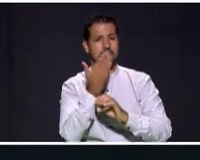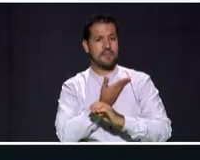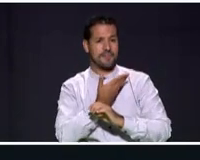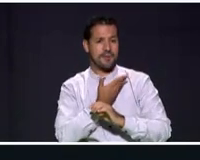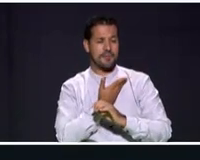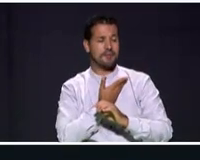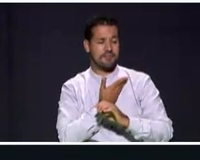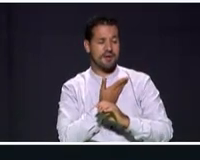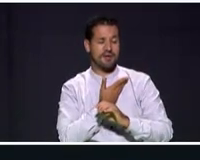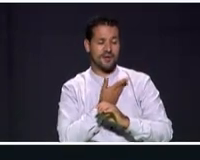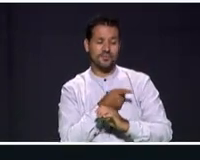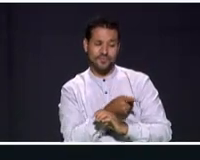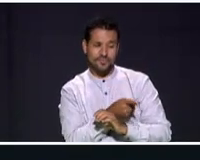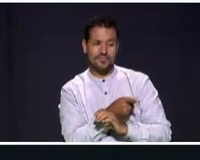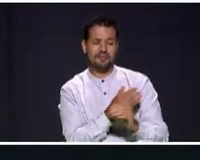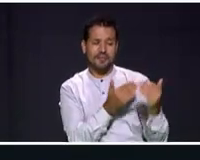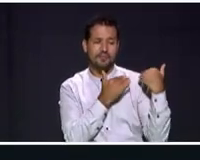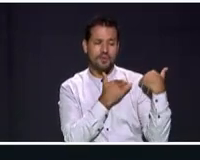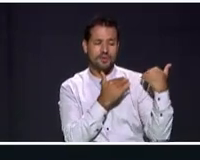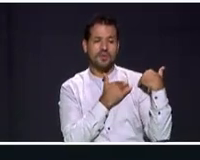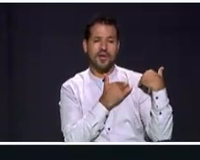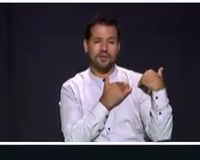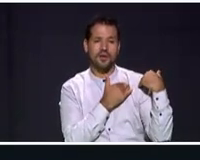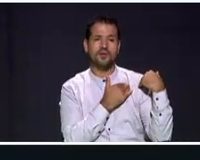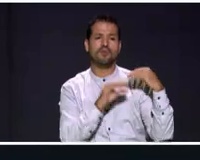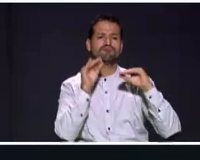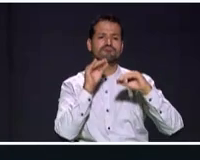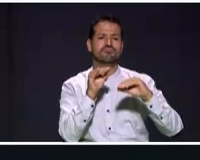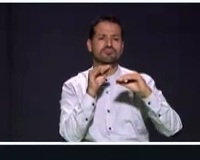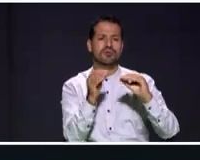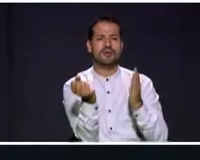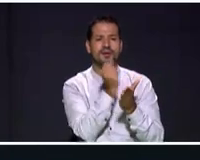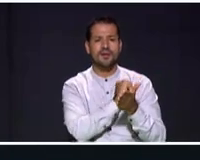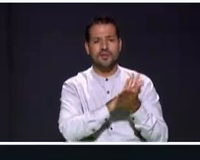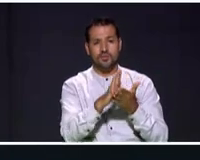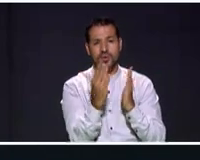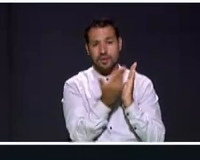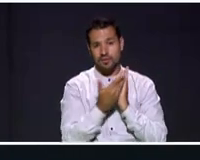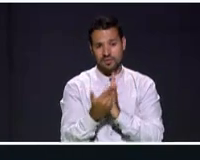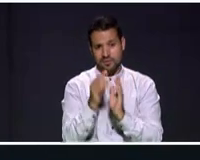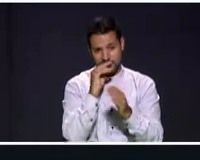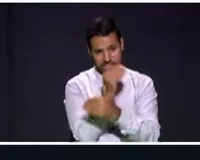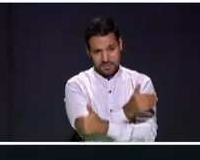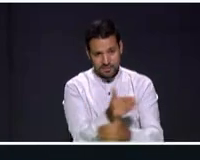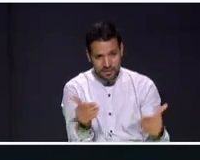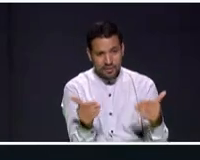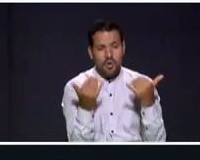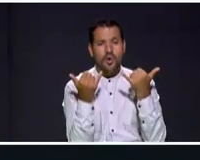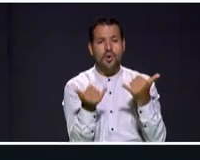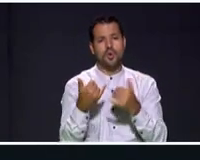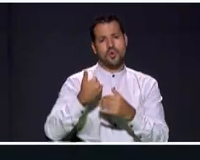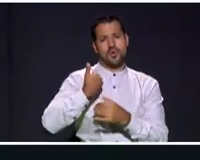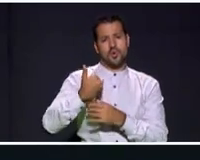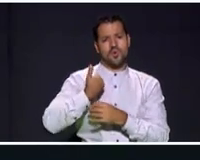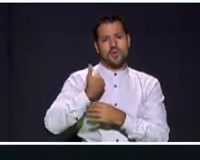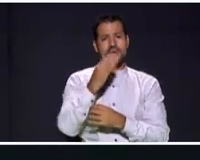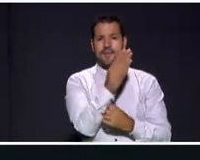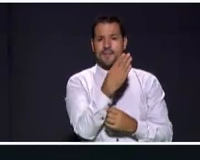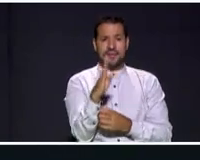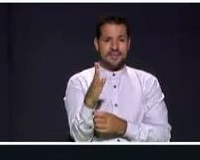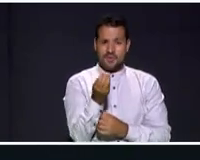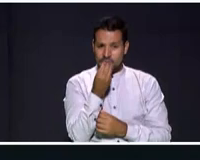quehacer educativo vamos a generar la gratuidad educativa para los niños hoy los jóvenes de bachillerato de 6º a 11 no tienen